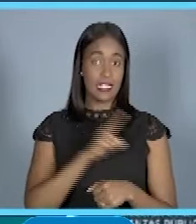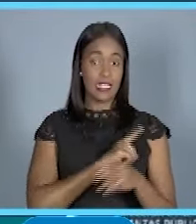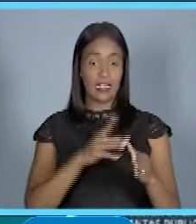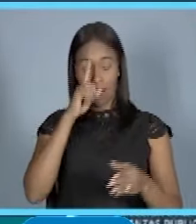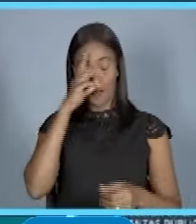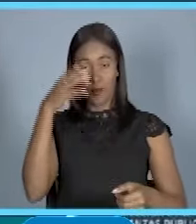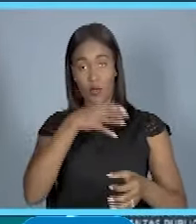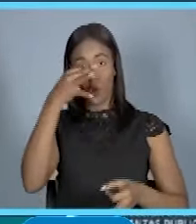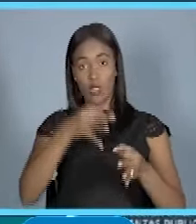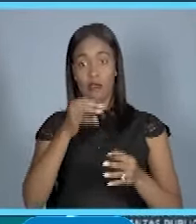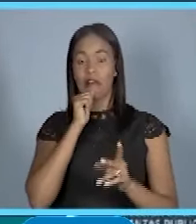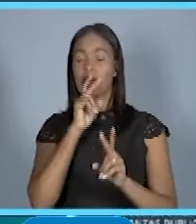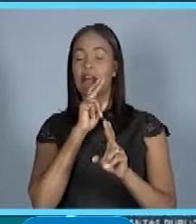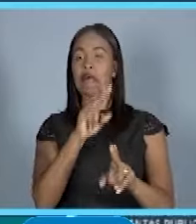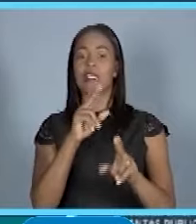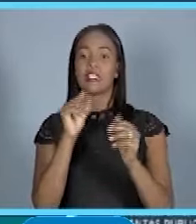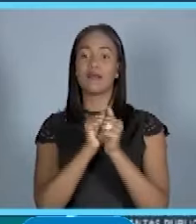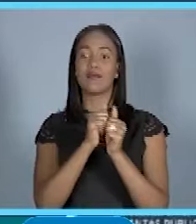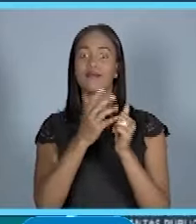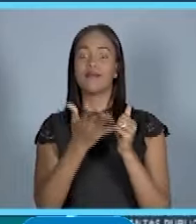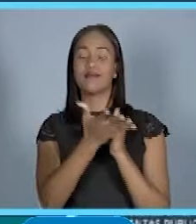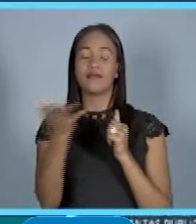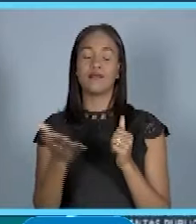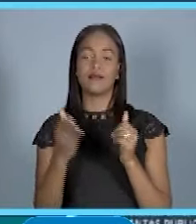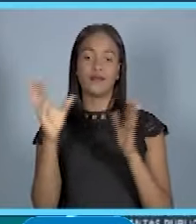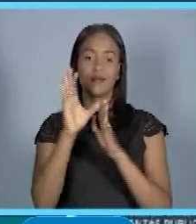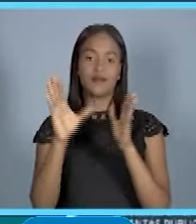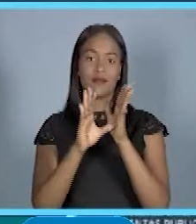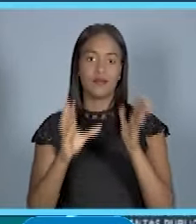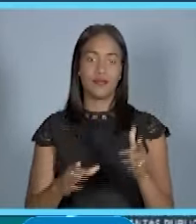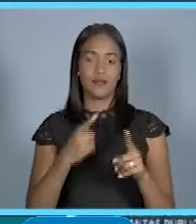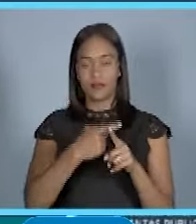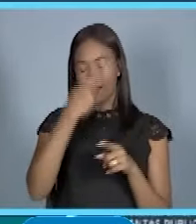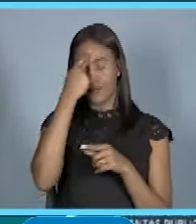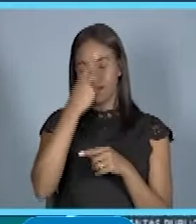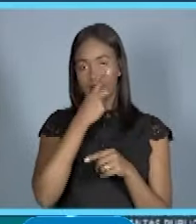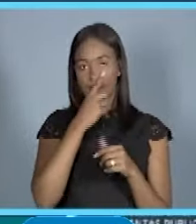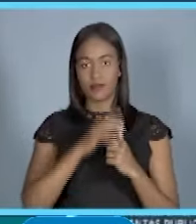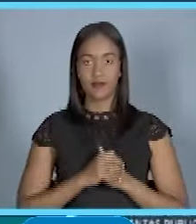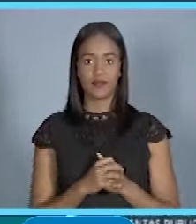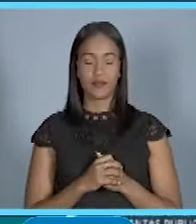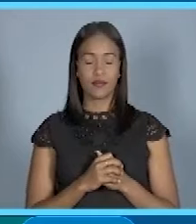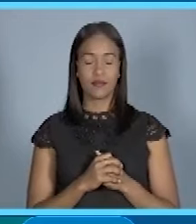Poder Ejecutivo violan en su mayoría la Constitución de la República.